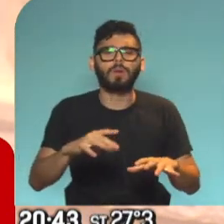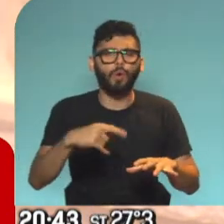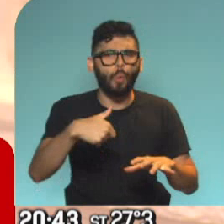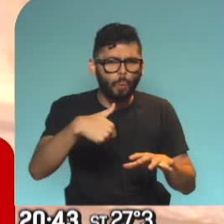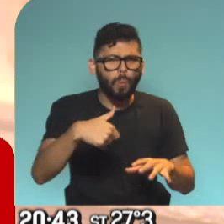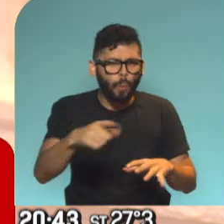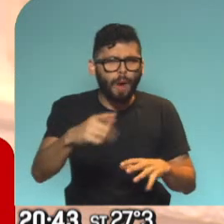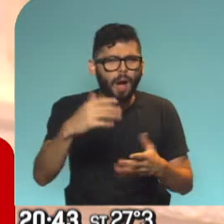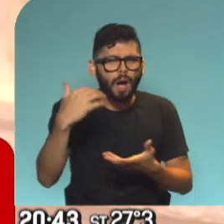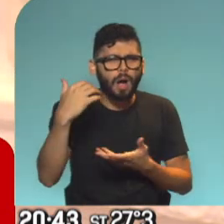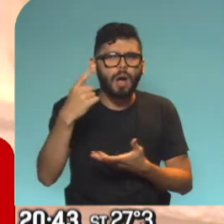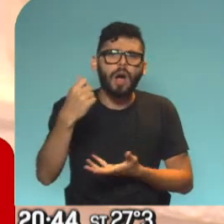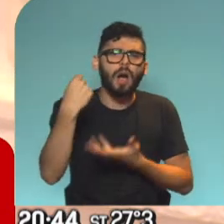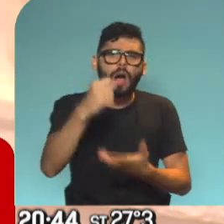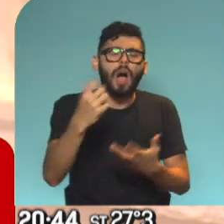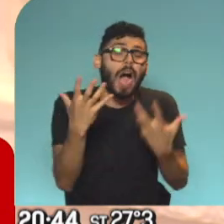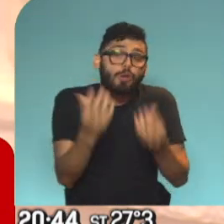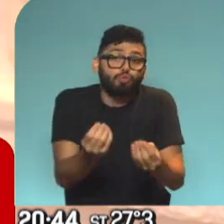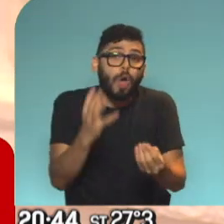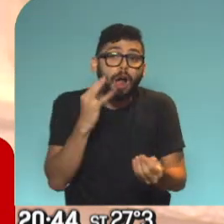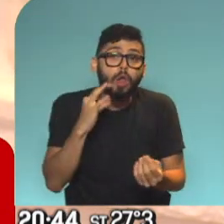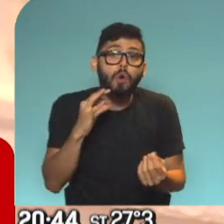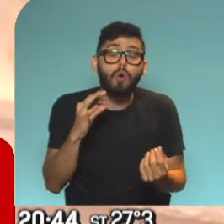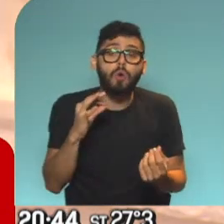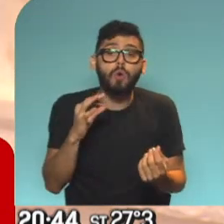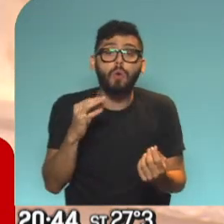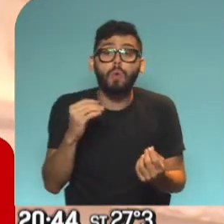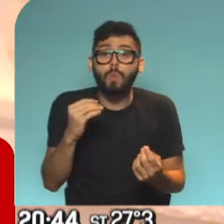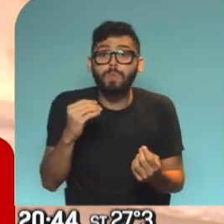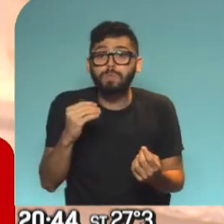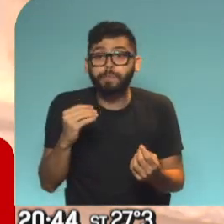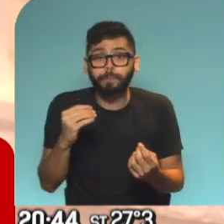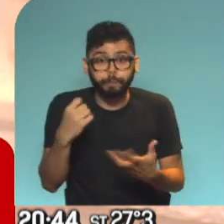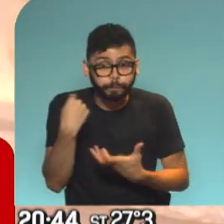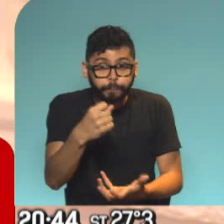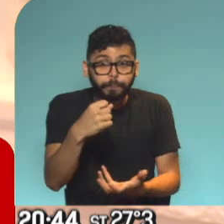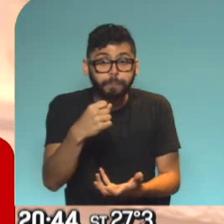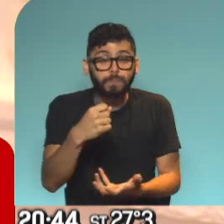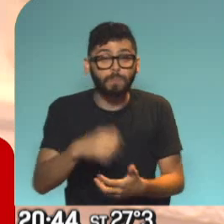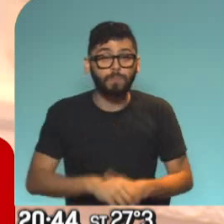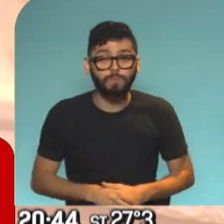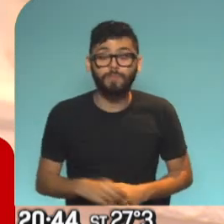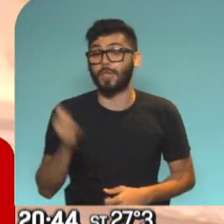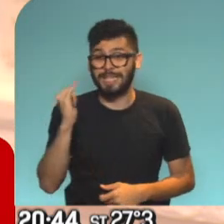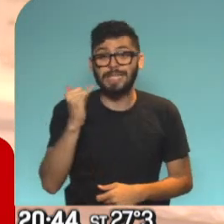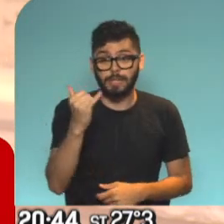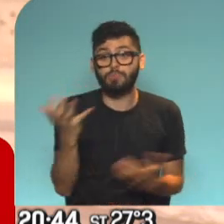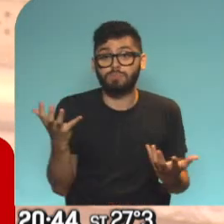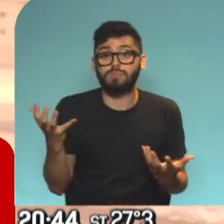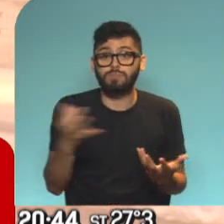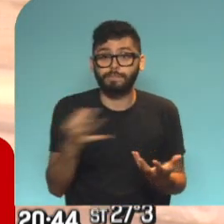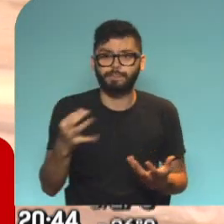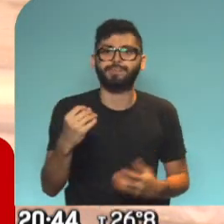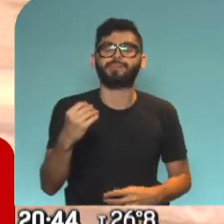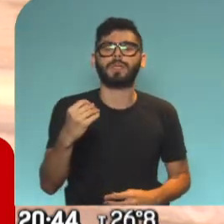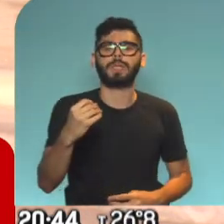a colaborar con esa provincia con una partida especial de dinero. Sí, efectivamente, lo que sucedió